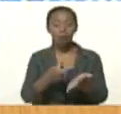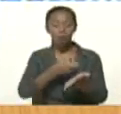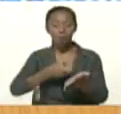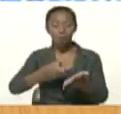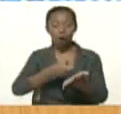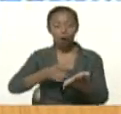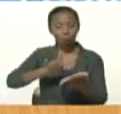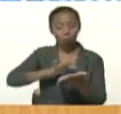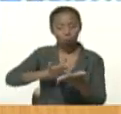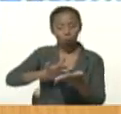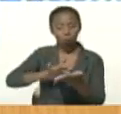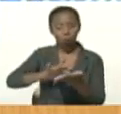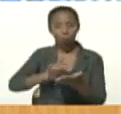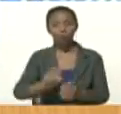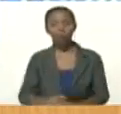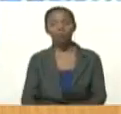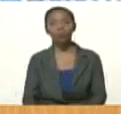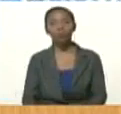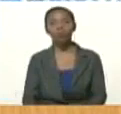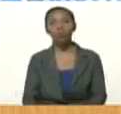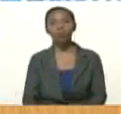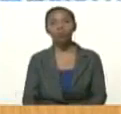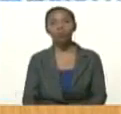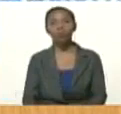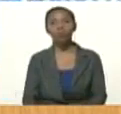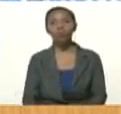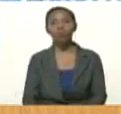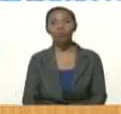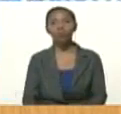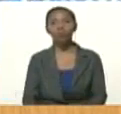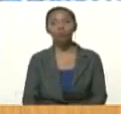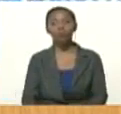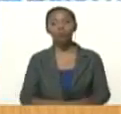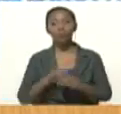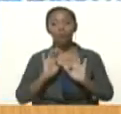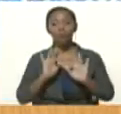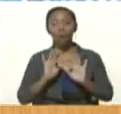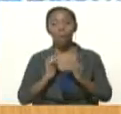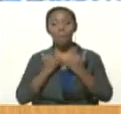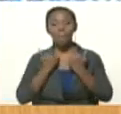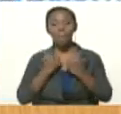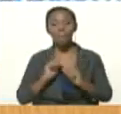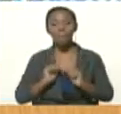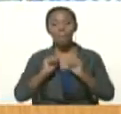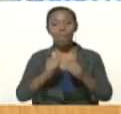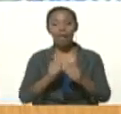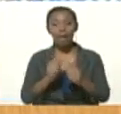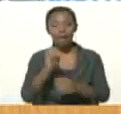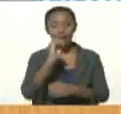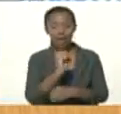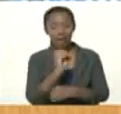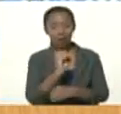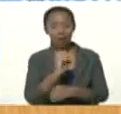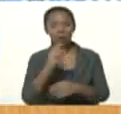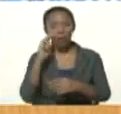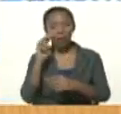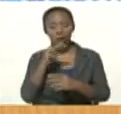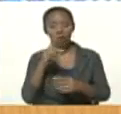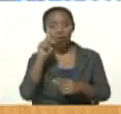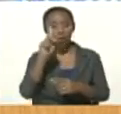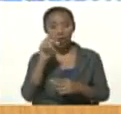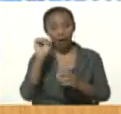Aquí está. Ya, déjame empezar de cero. ¿Dónde está una cámara? Aquí